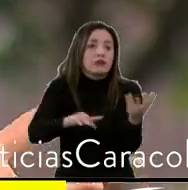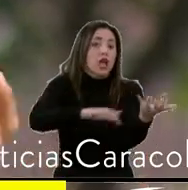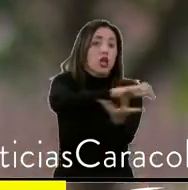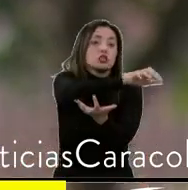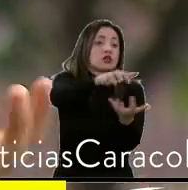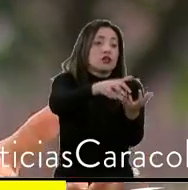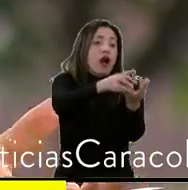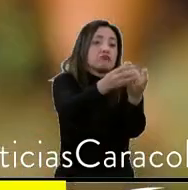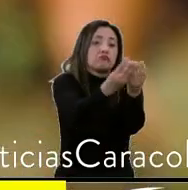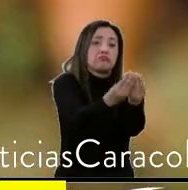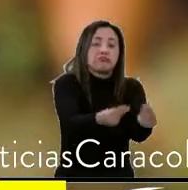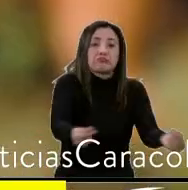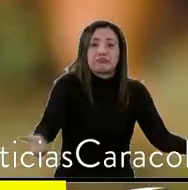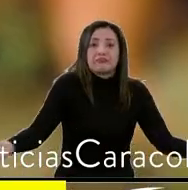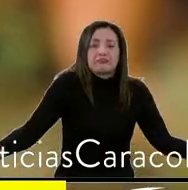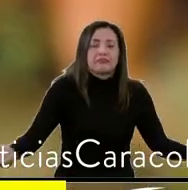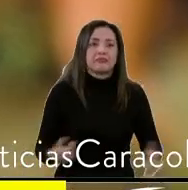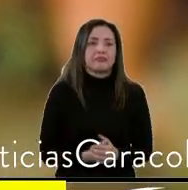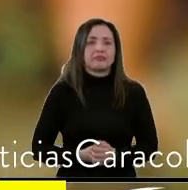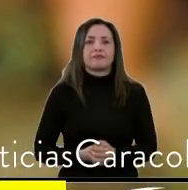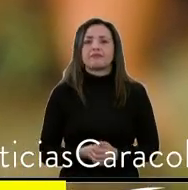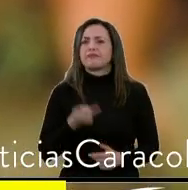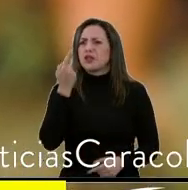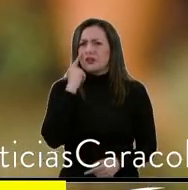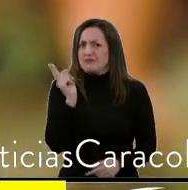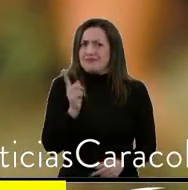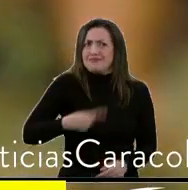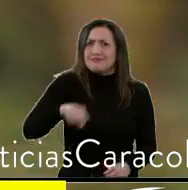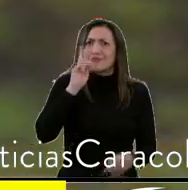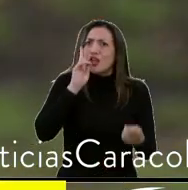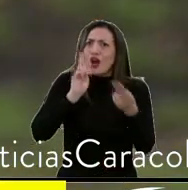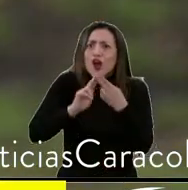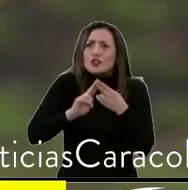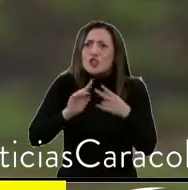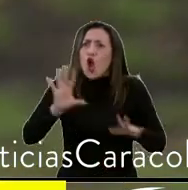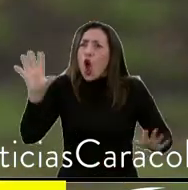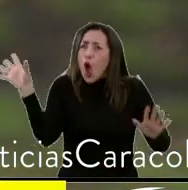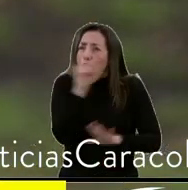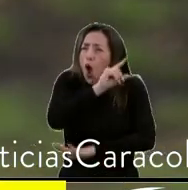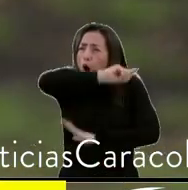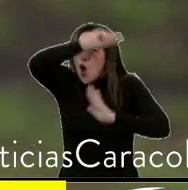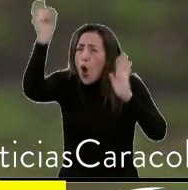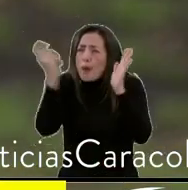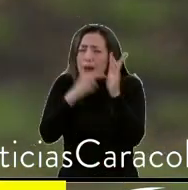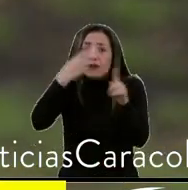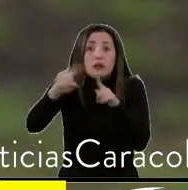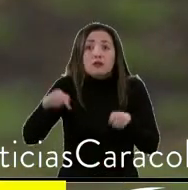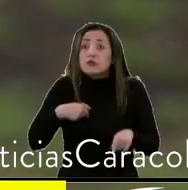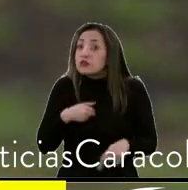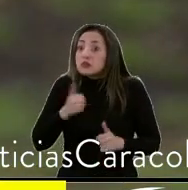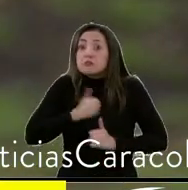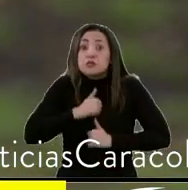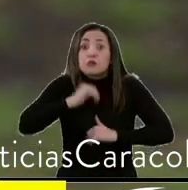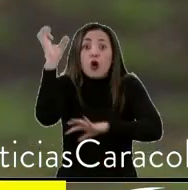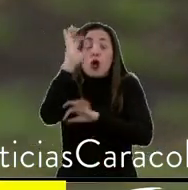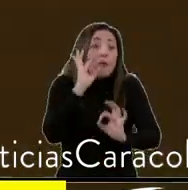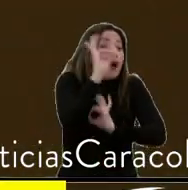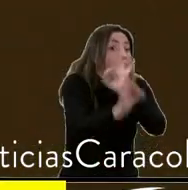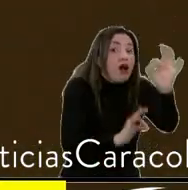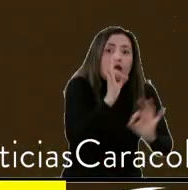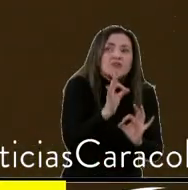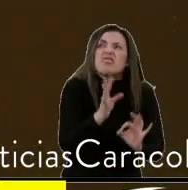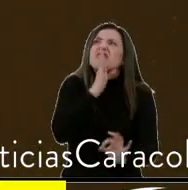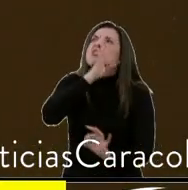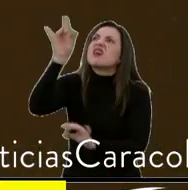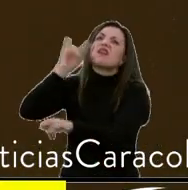no funciona, como un Tetris. No conocemos la biodiversidad que tenemos. Si no la conservamos nosotros como colombianos, no lo va a hacer nadie, porque no está en ninguna otra